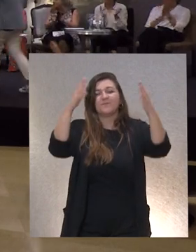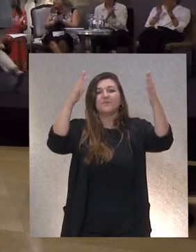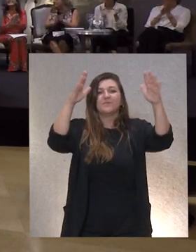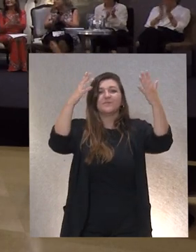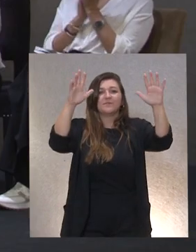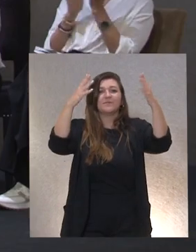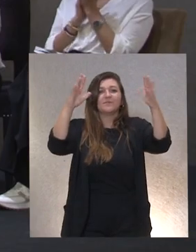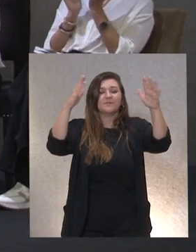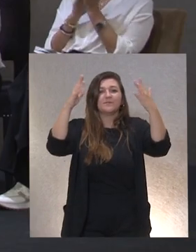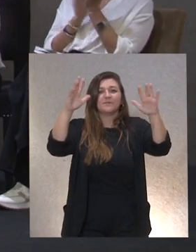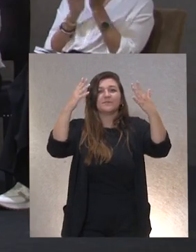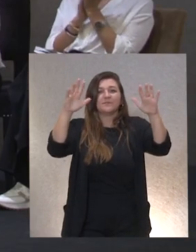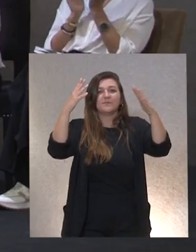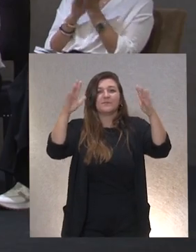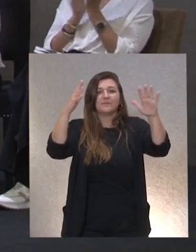Gracias.